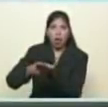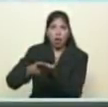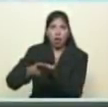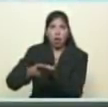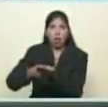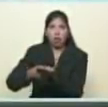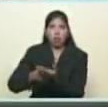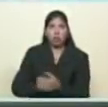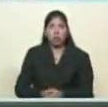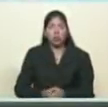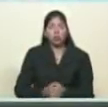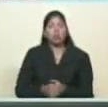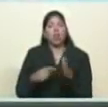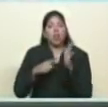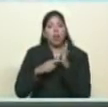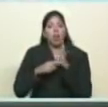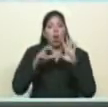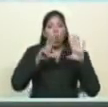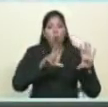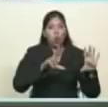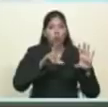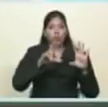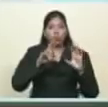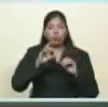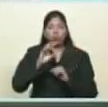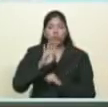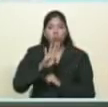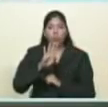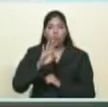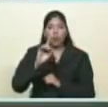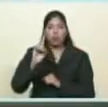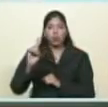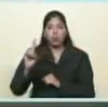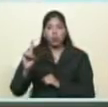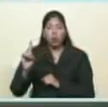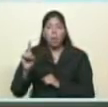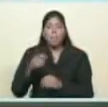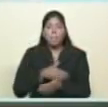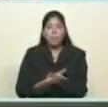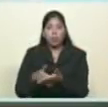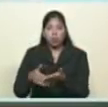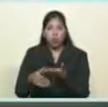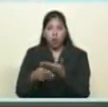la bicoca de 841 millones de dólares.